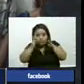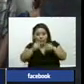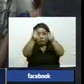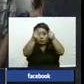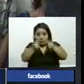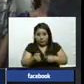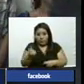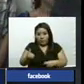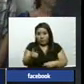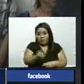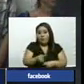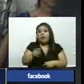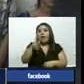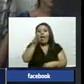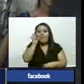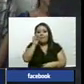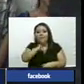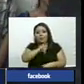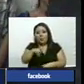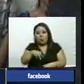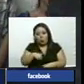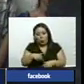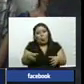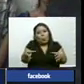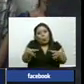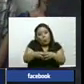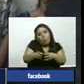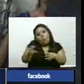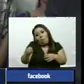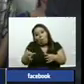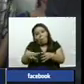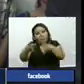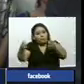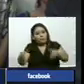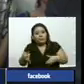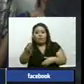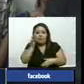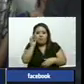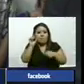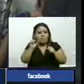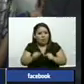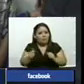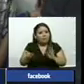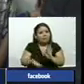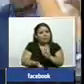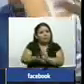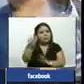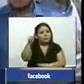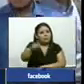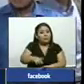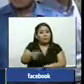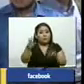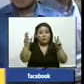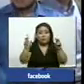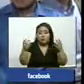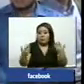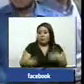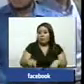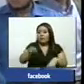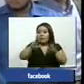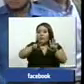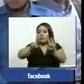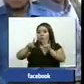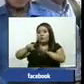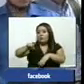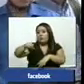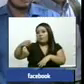los caficultores salvadoreños, pequeños y medianos, puedan sacar adelante esta cosecha. Ya hay 86 millones